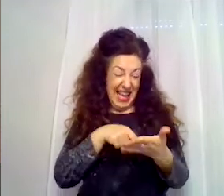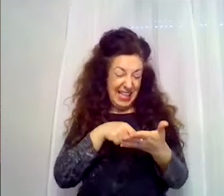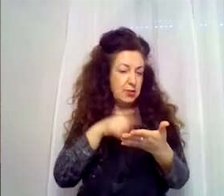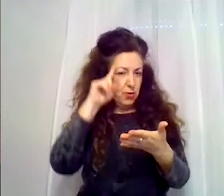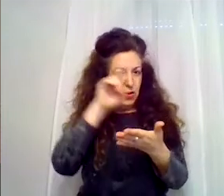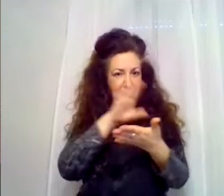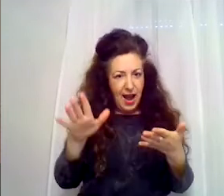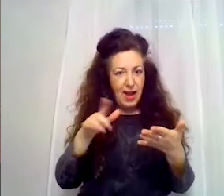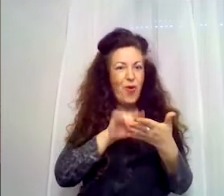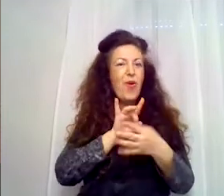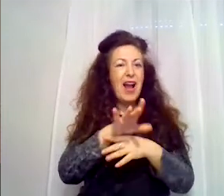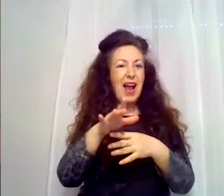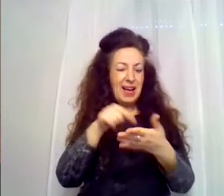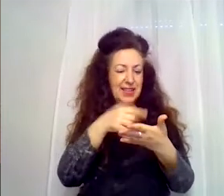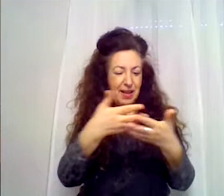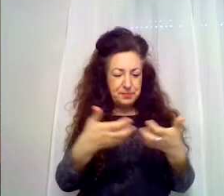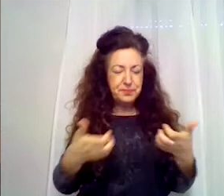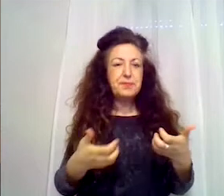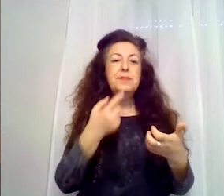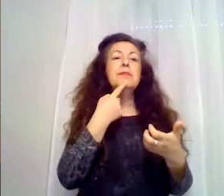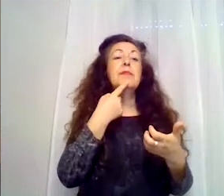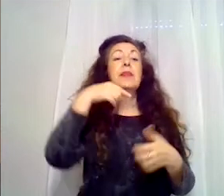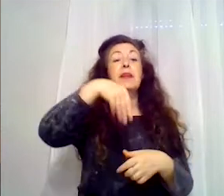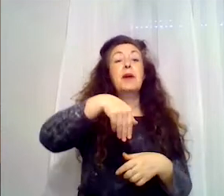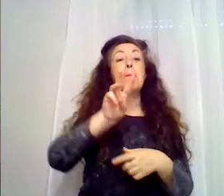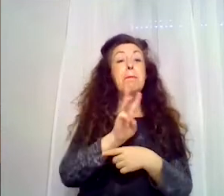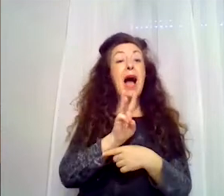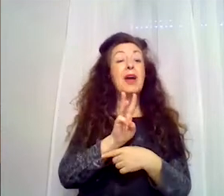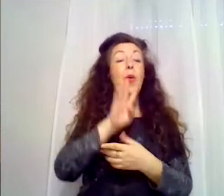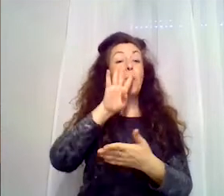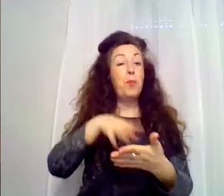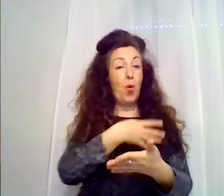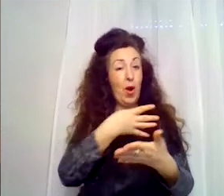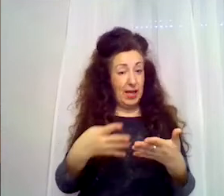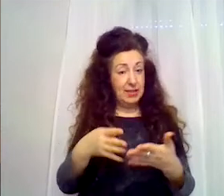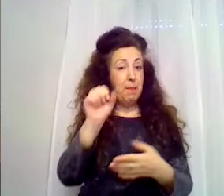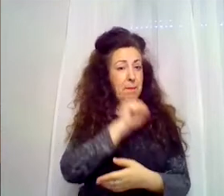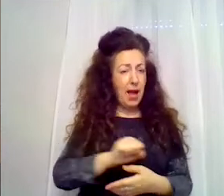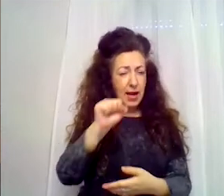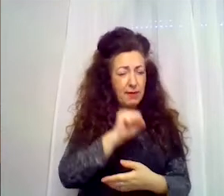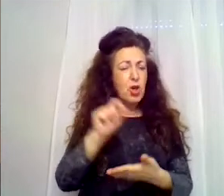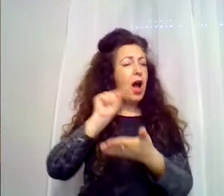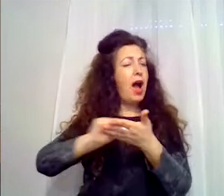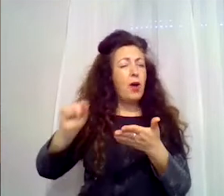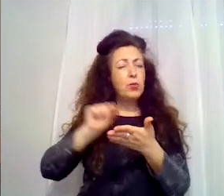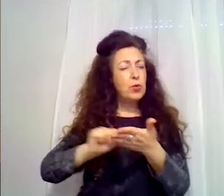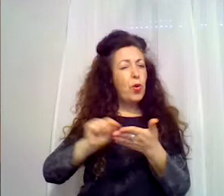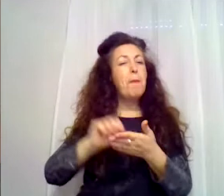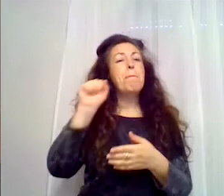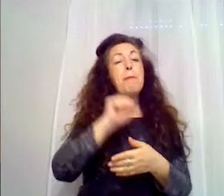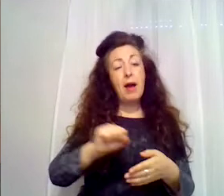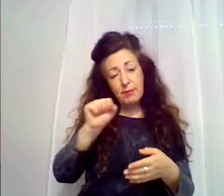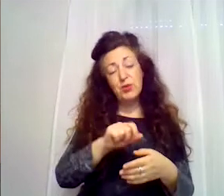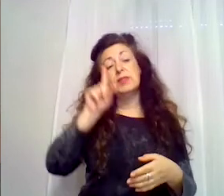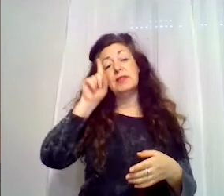haberse encontrado trabajando al servicio de la reina y en beneficio de su país, que es quizá, vemos el nombre de Christopher